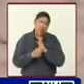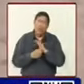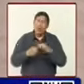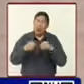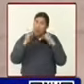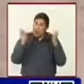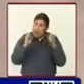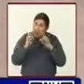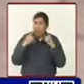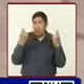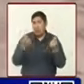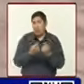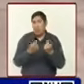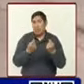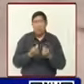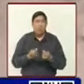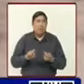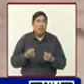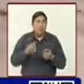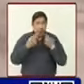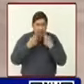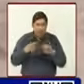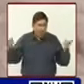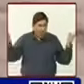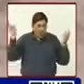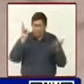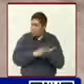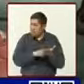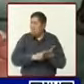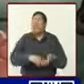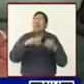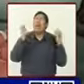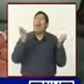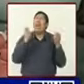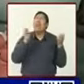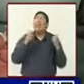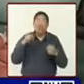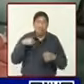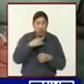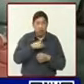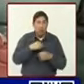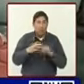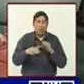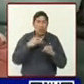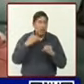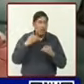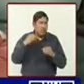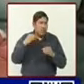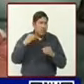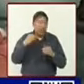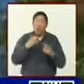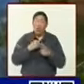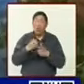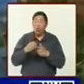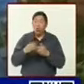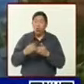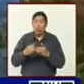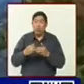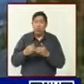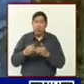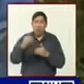departamental. A través de una declaratoria departamental de emergencia, vamos a poder tener una mayor